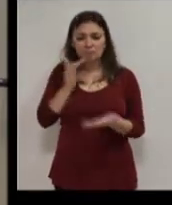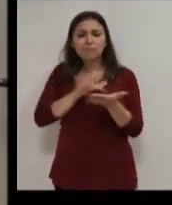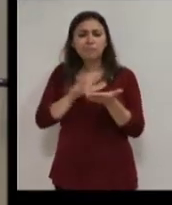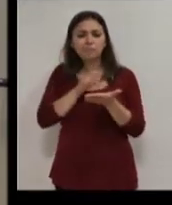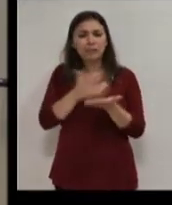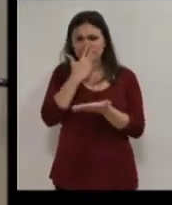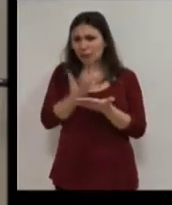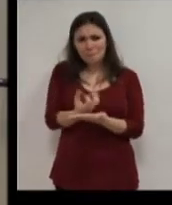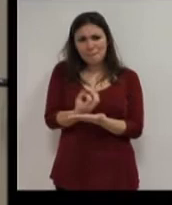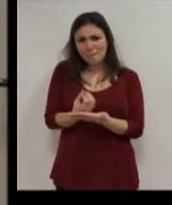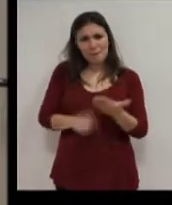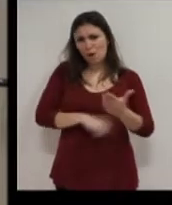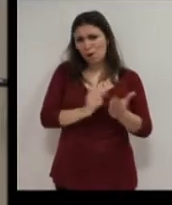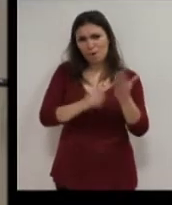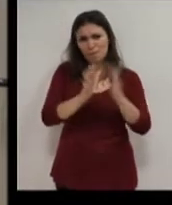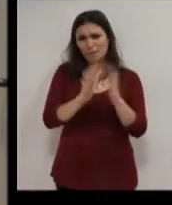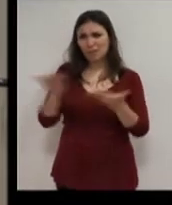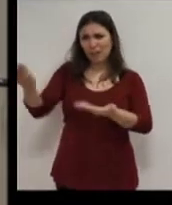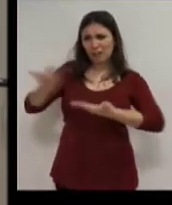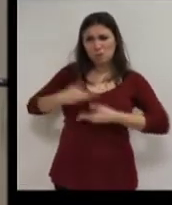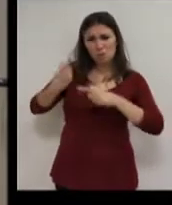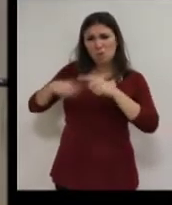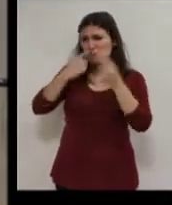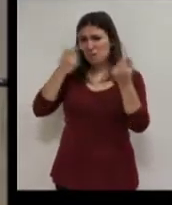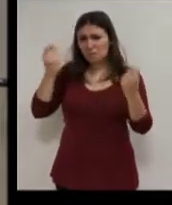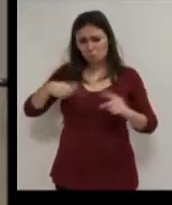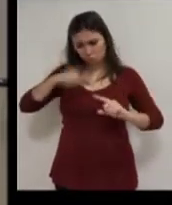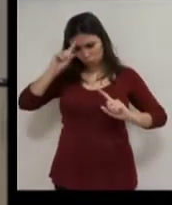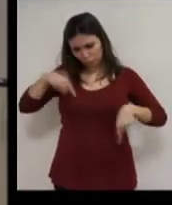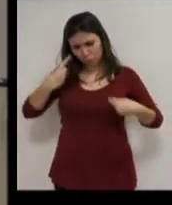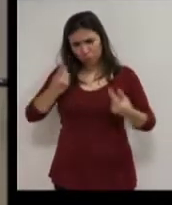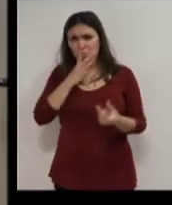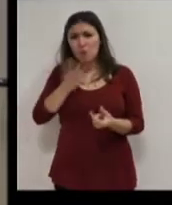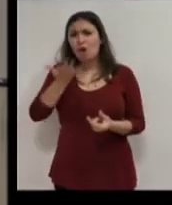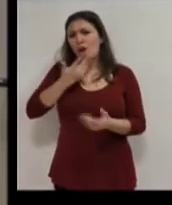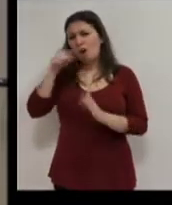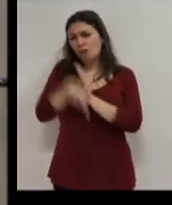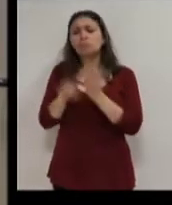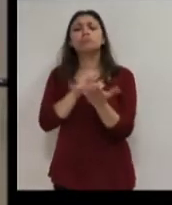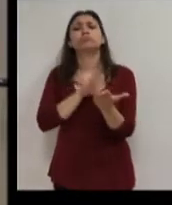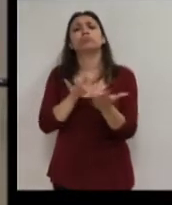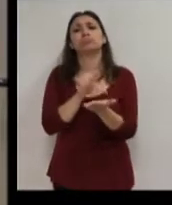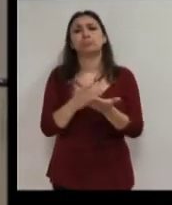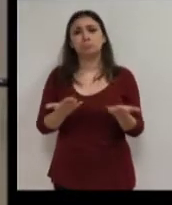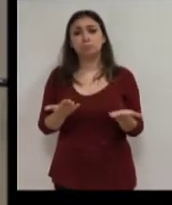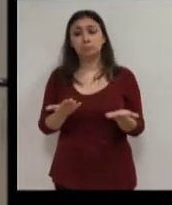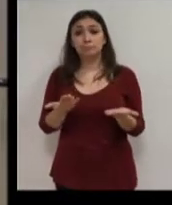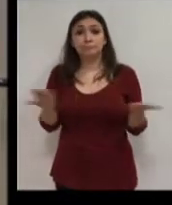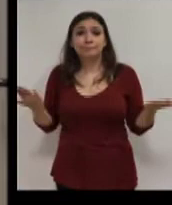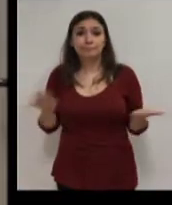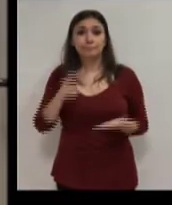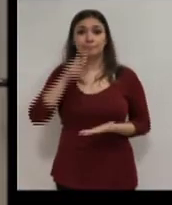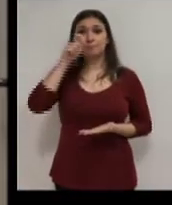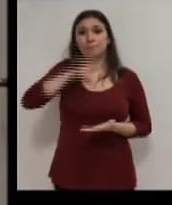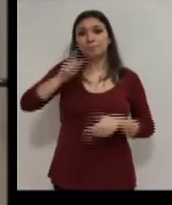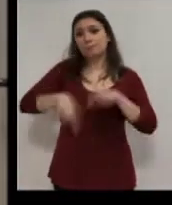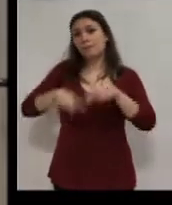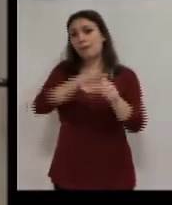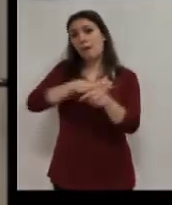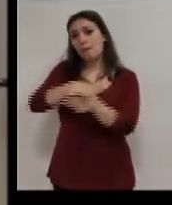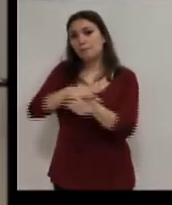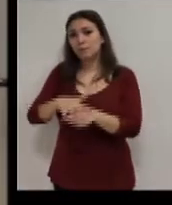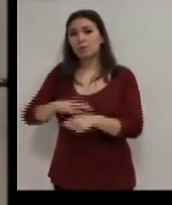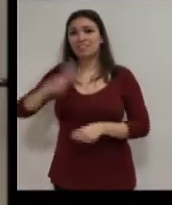coger el iPhone no necesita para nada ningún tipo de ayuda porque se lo tiene conocido a fondo. Cada vez hay